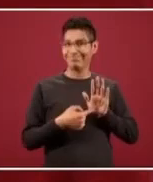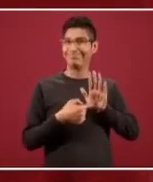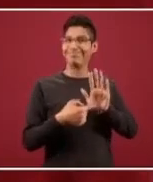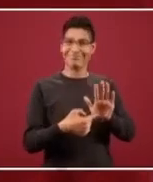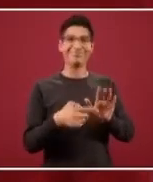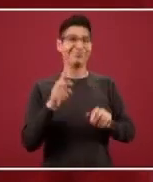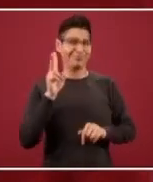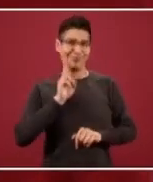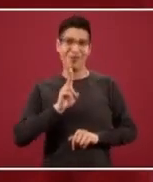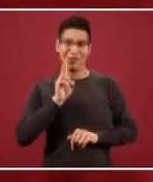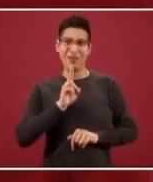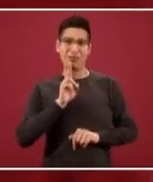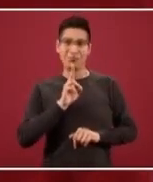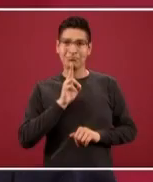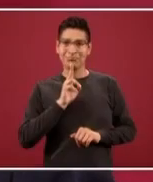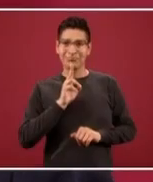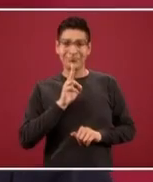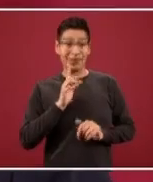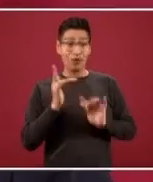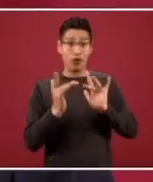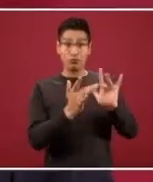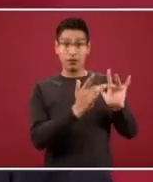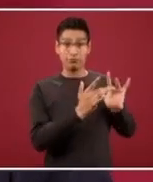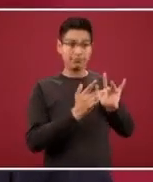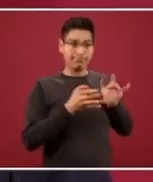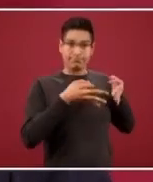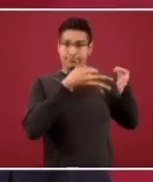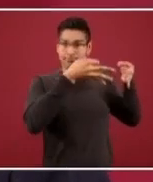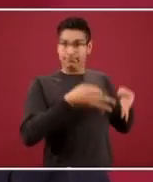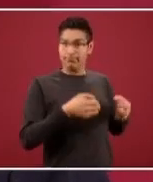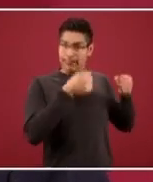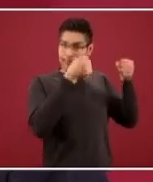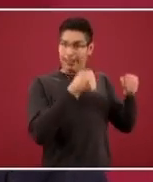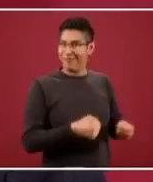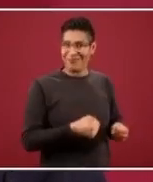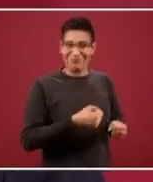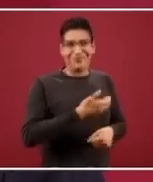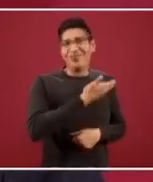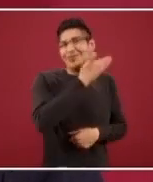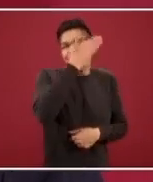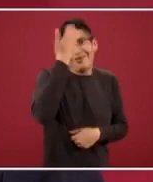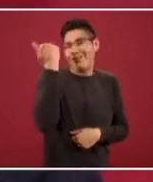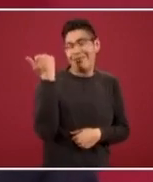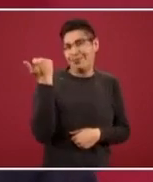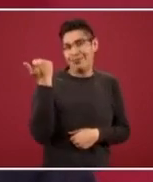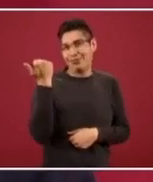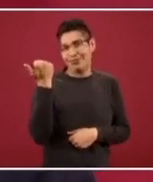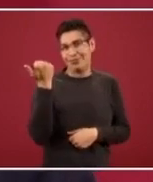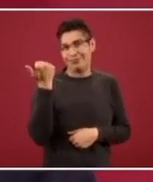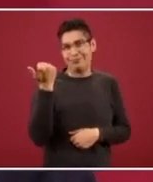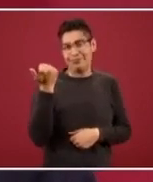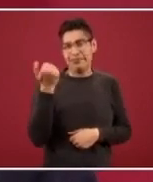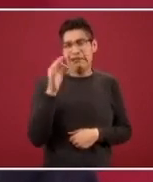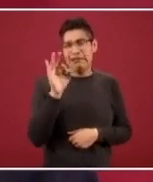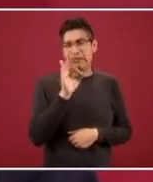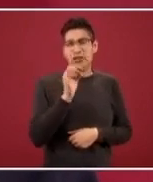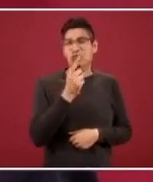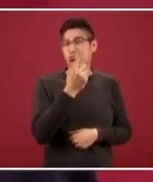establecer el contacto con una persona del extranjero o que haya viajado al